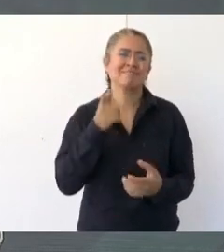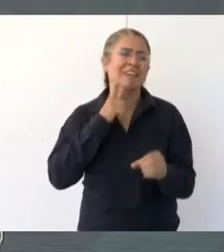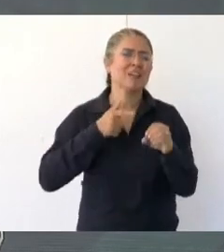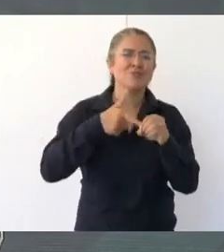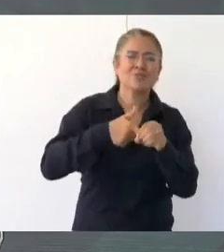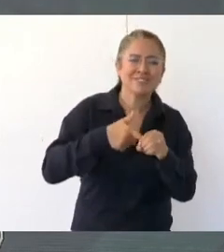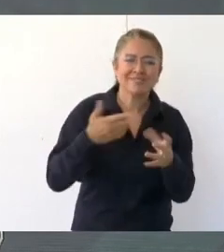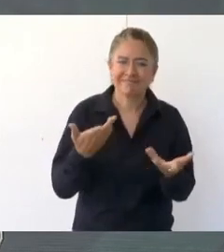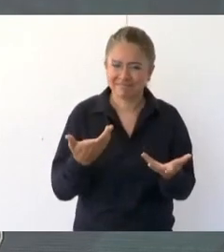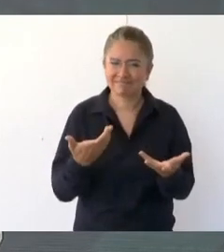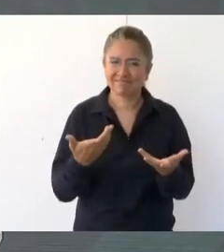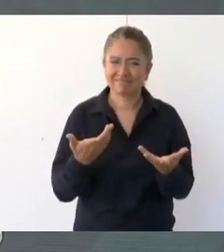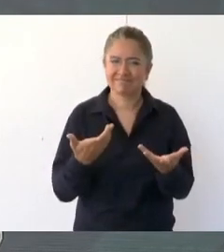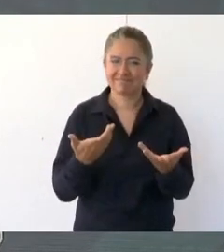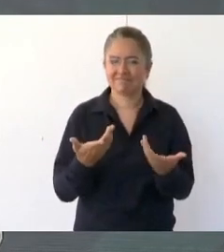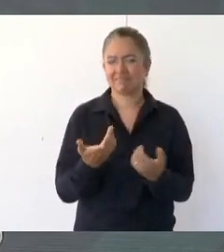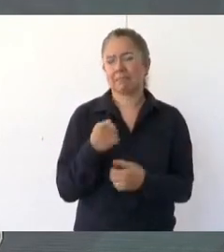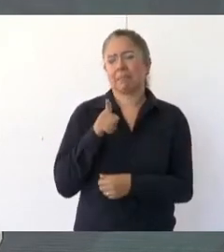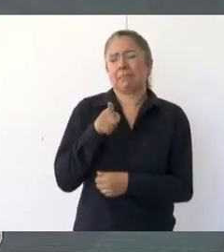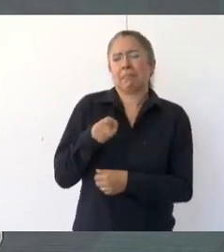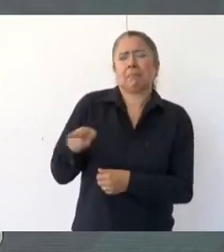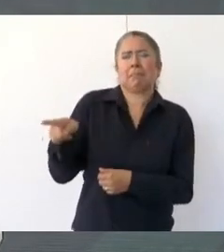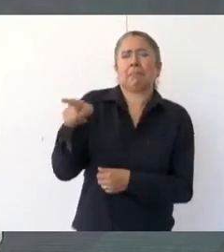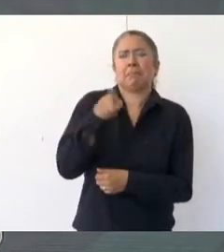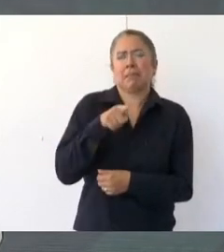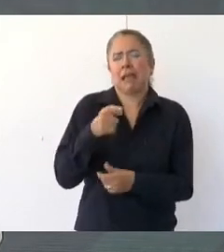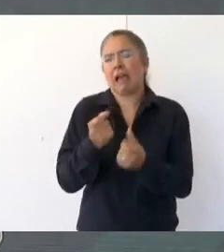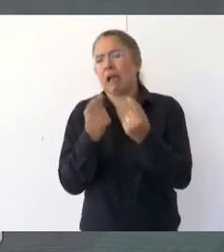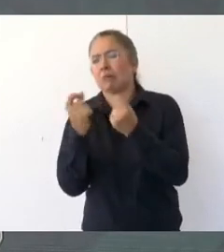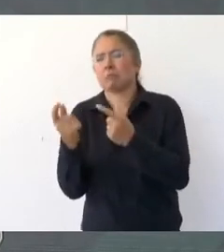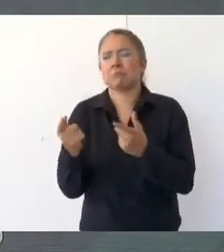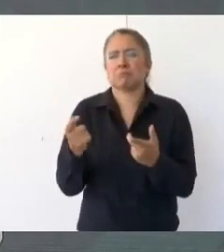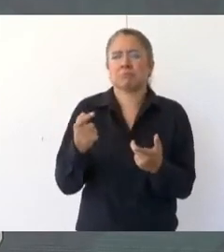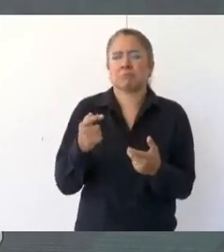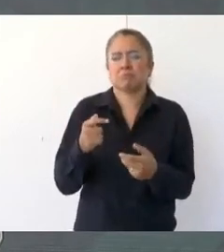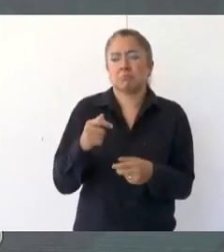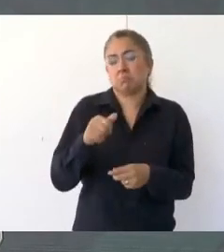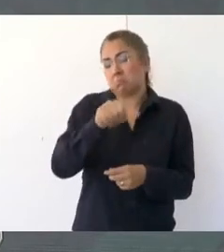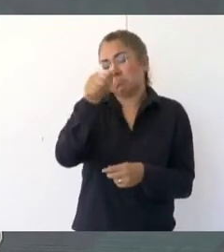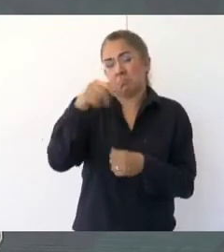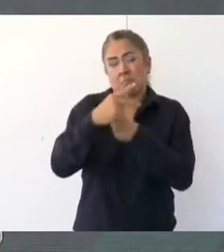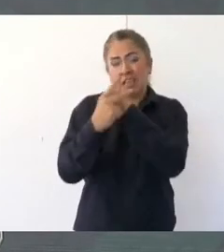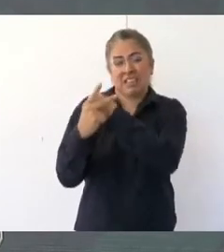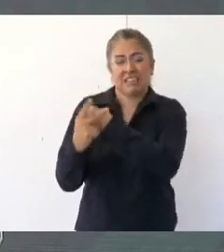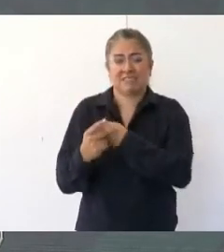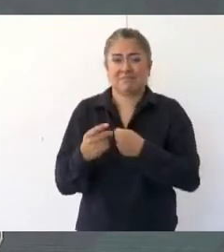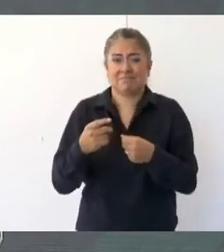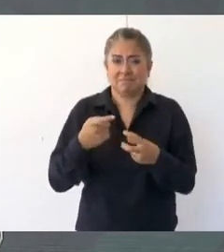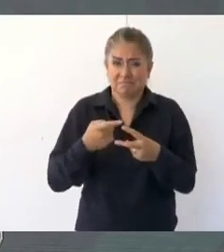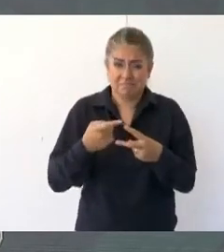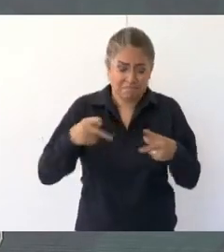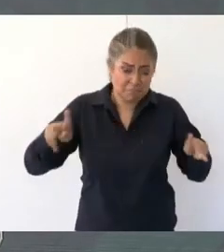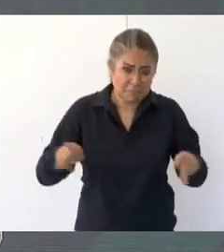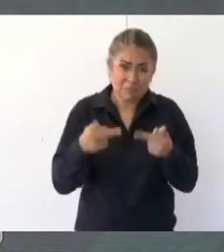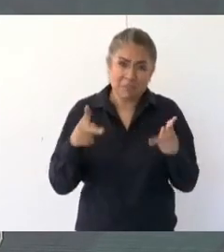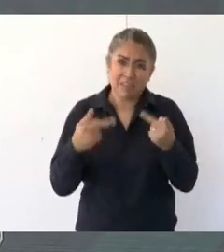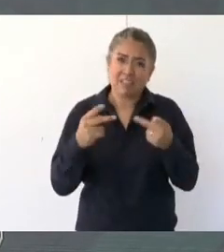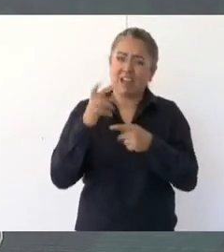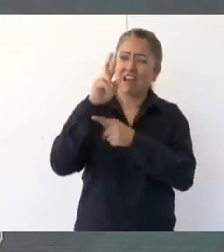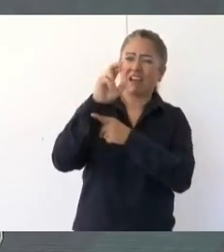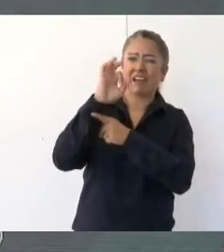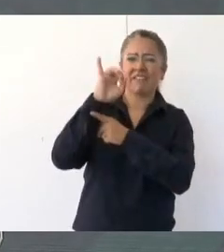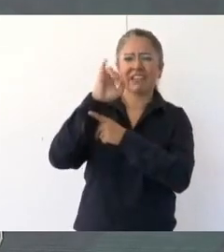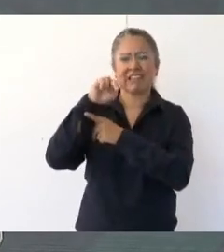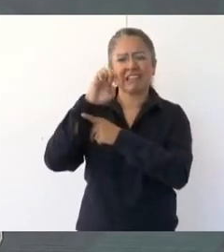gasolinas, y empezaron a vender refinerías en Estados